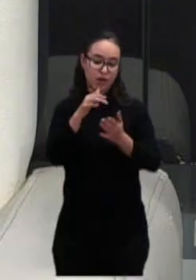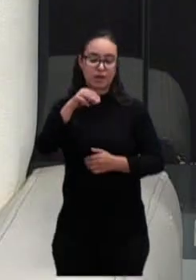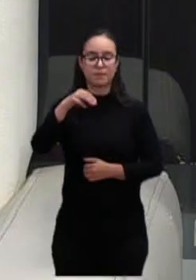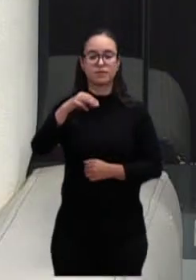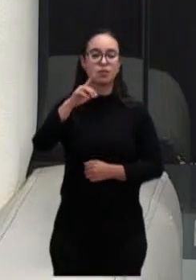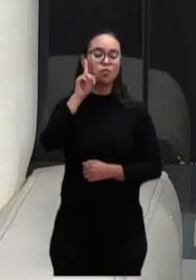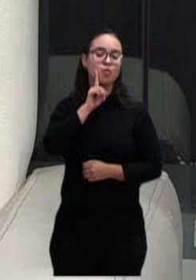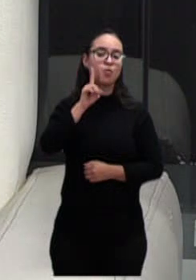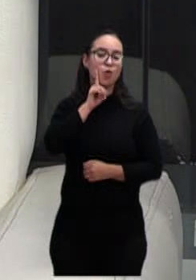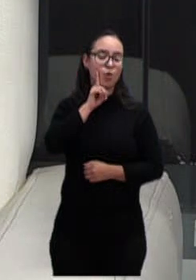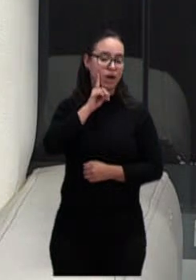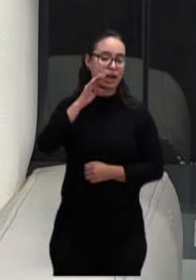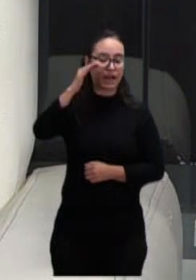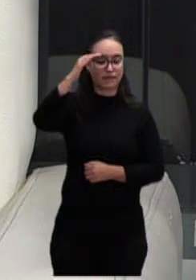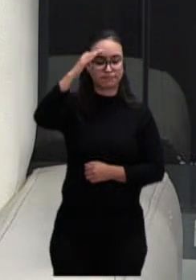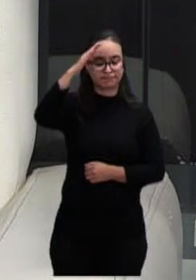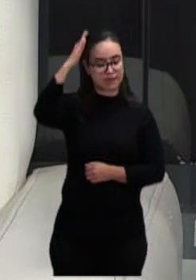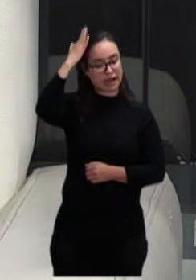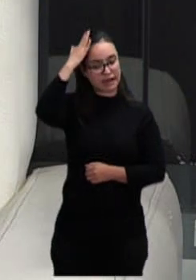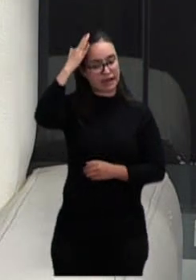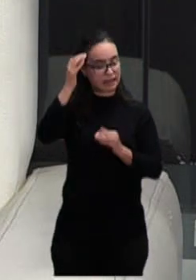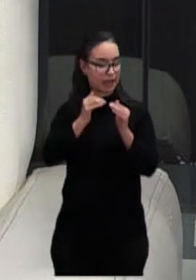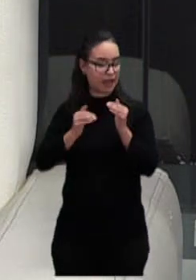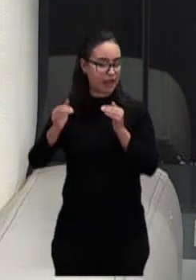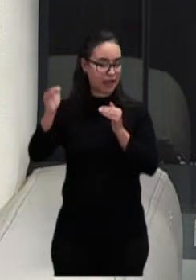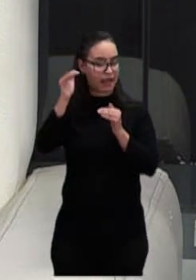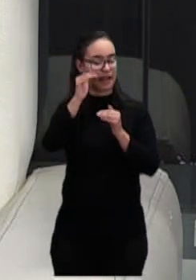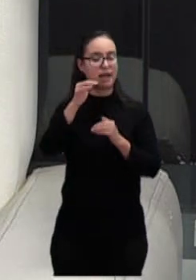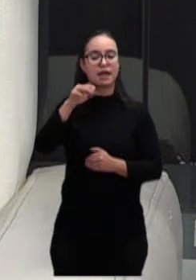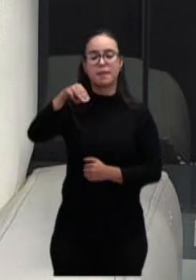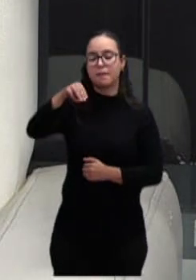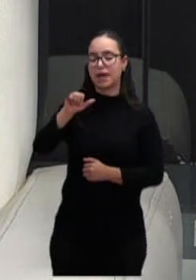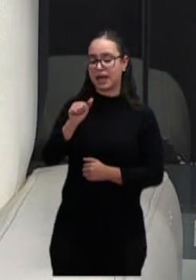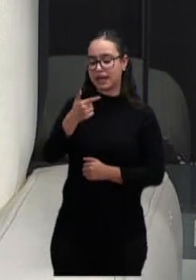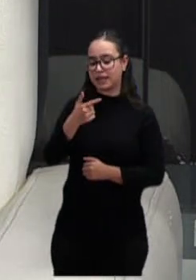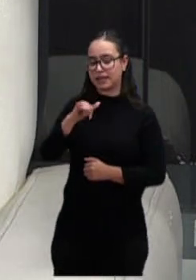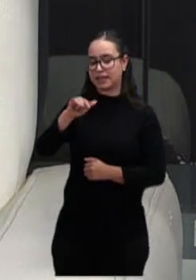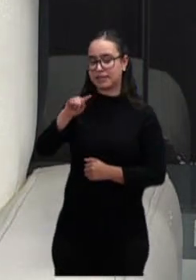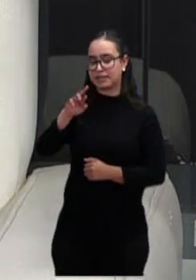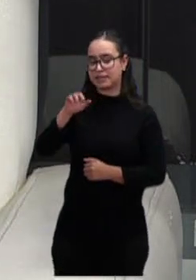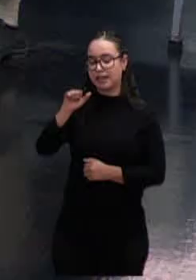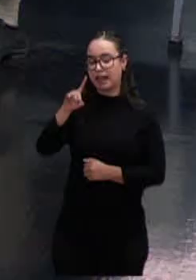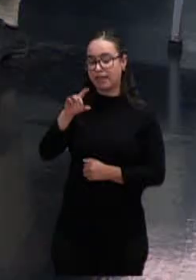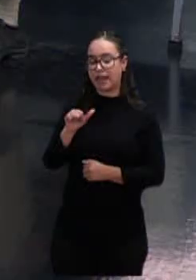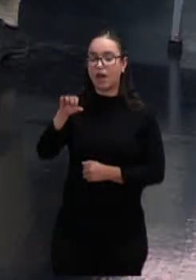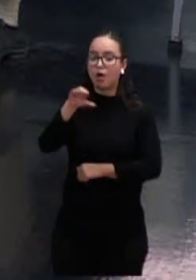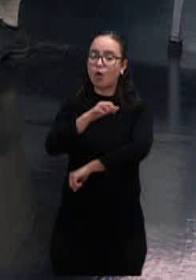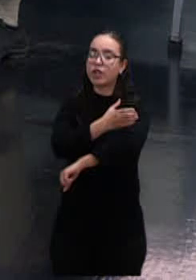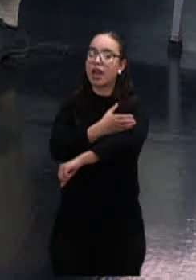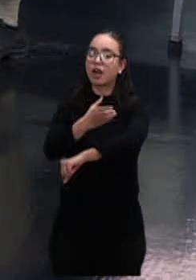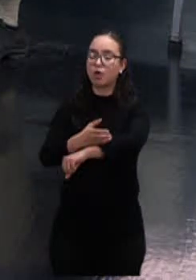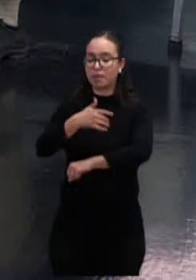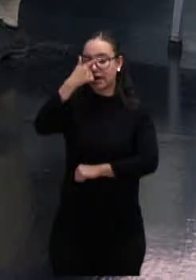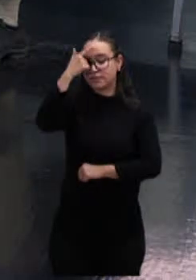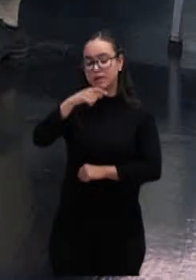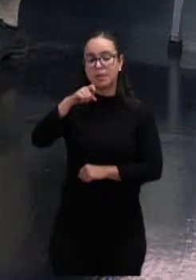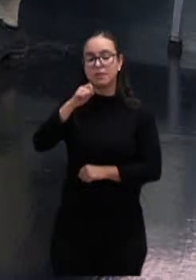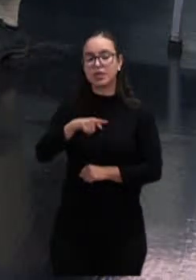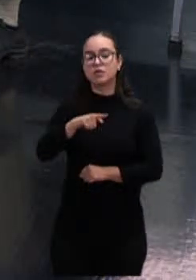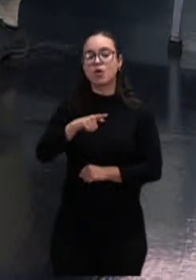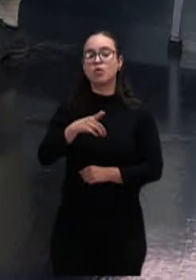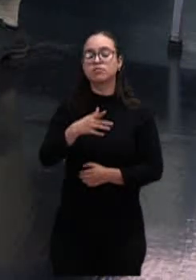tribunal electoral de san luis potosí yolanda pedrosa reyes por acompañarnos en esta noche y deseamos que también estén con nosotros